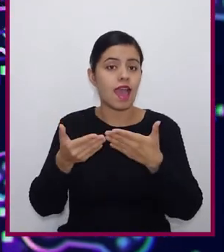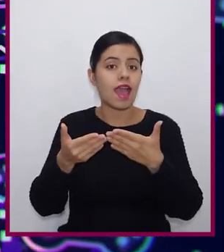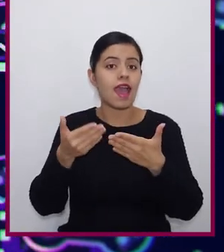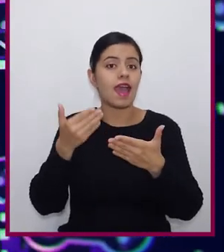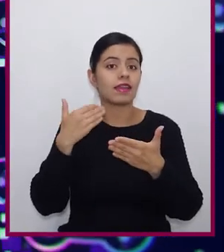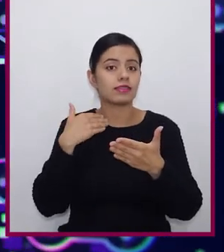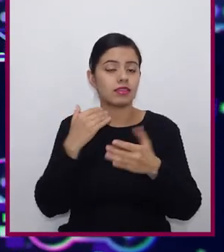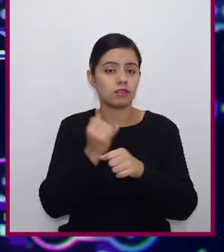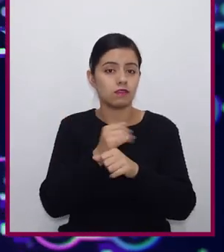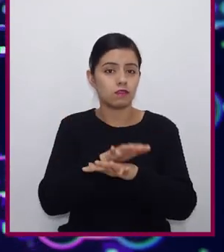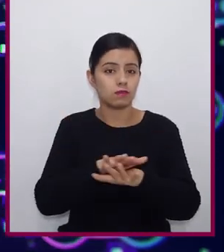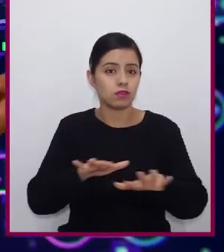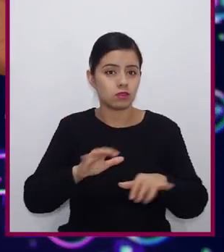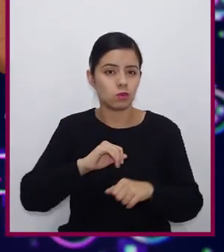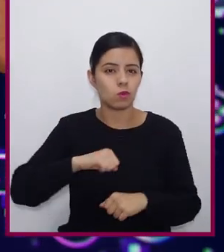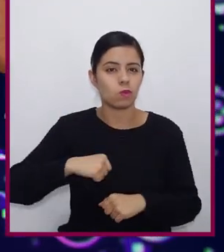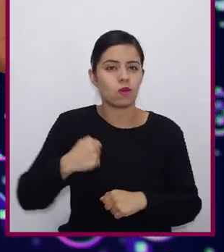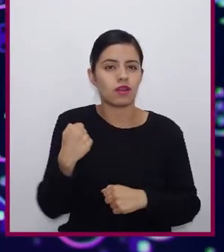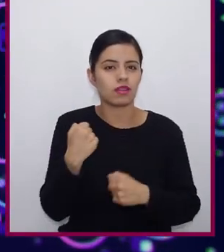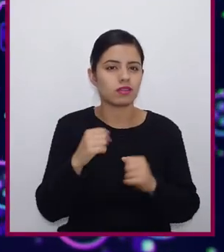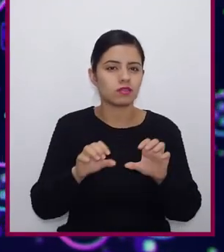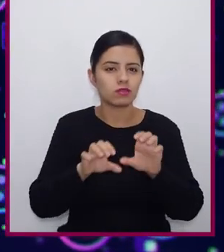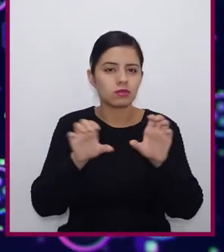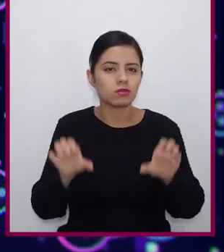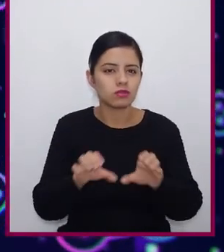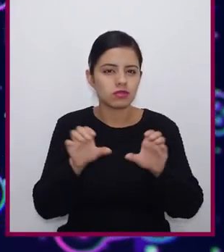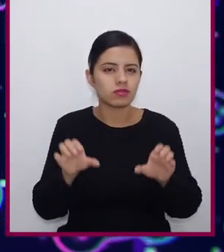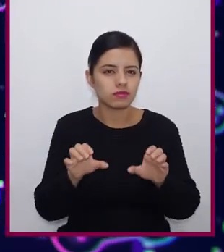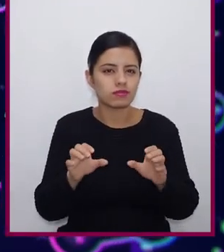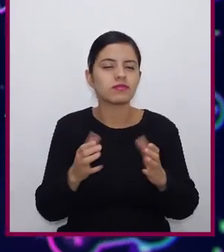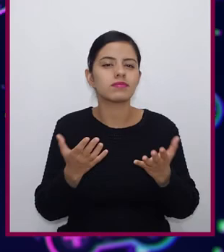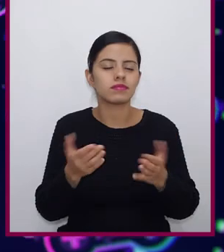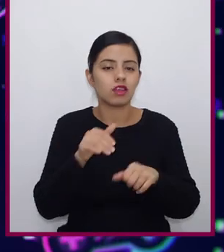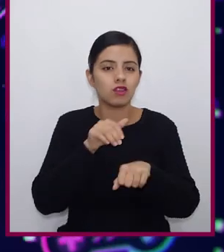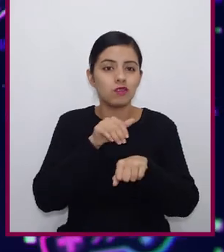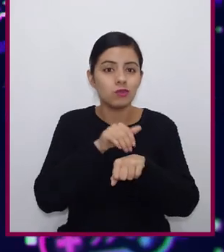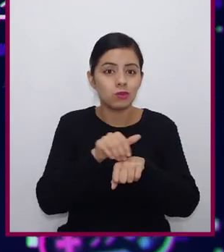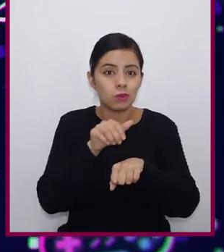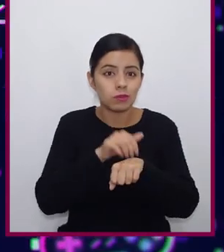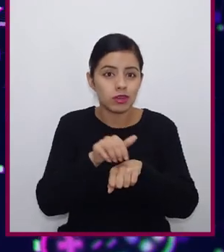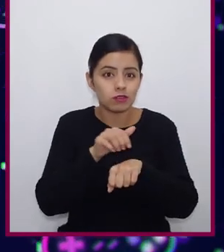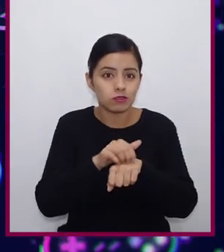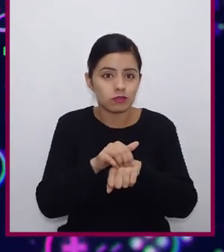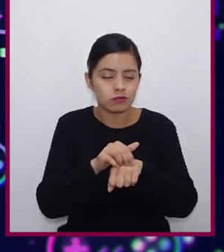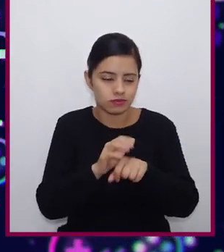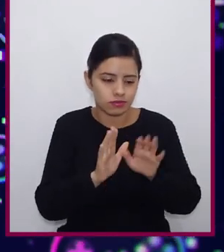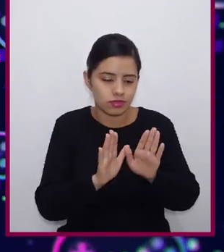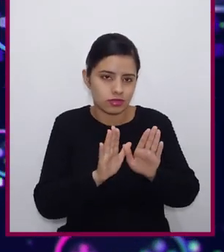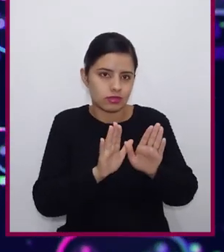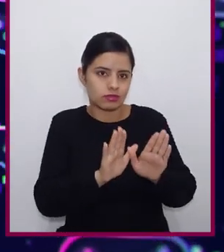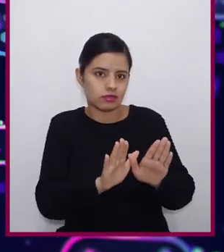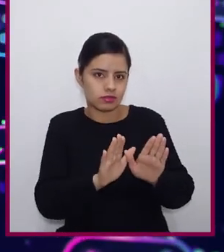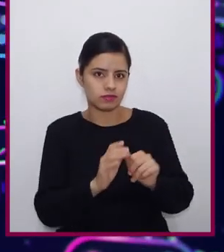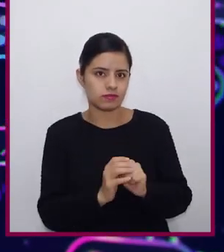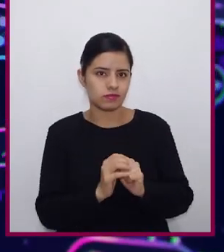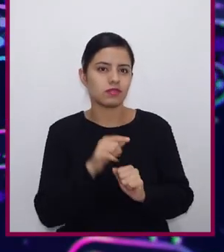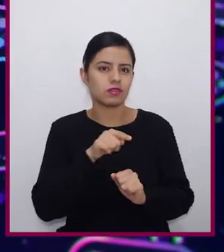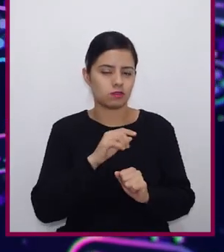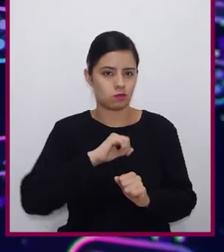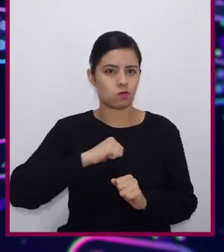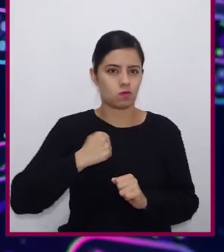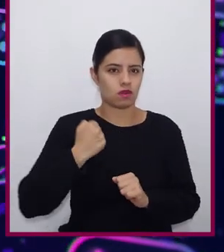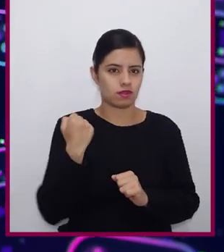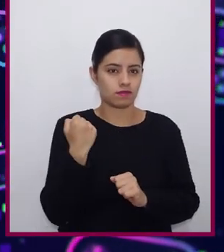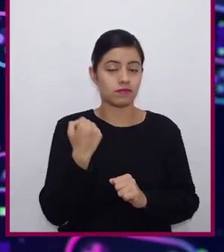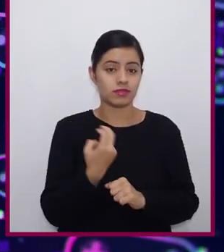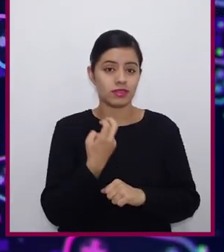la información de las computadoras en una serie de números que se guardaban en unas celdas.